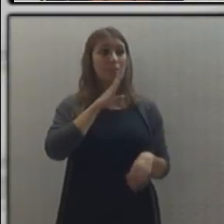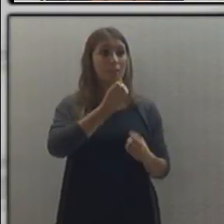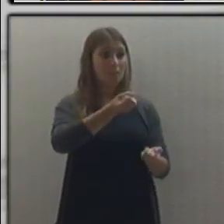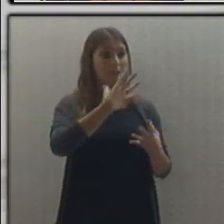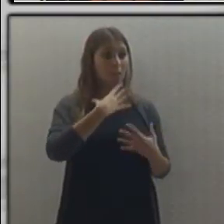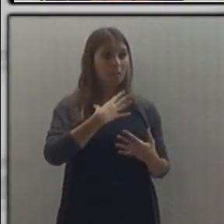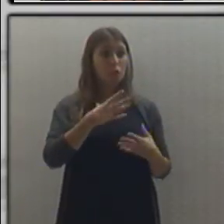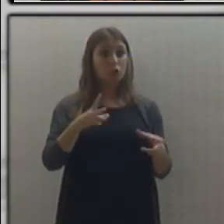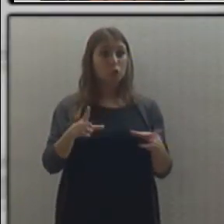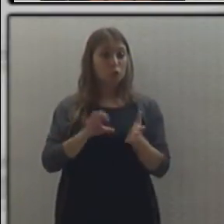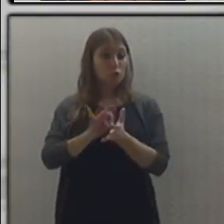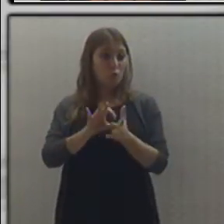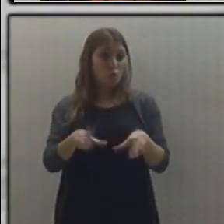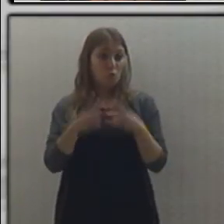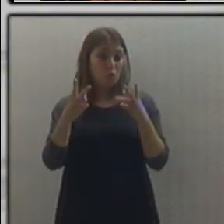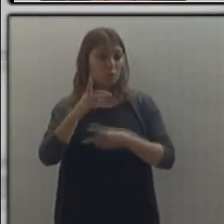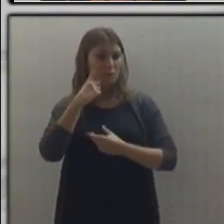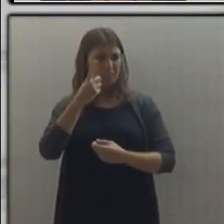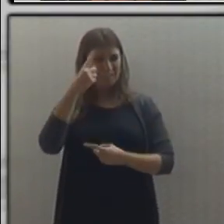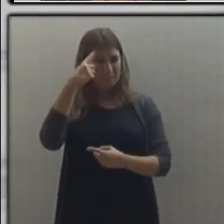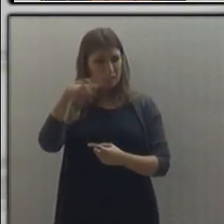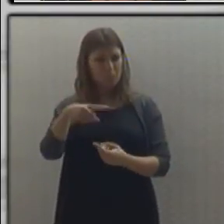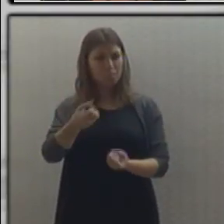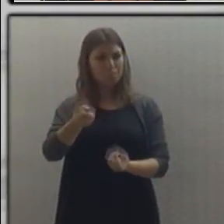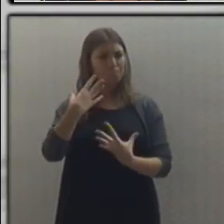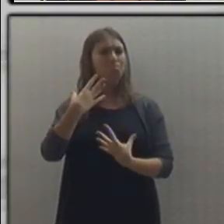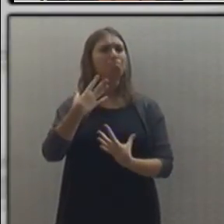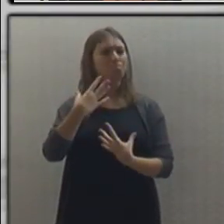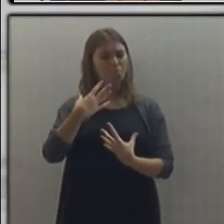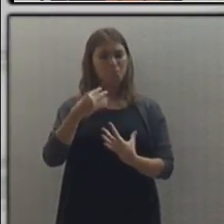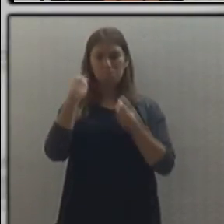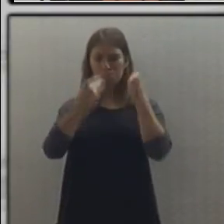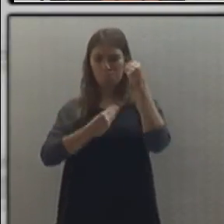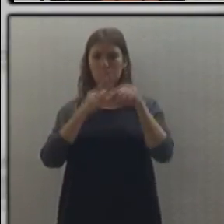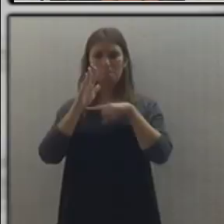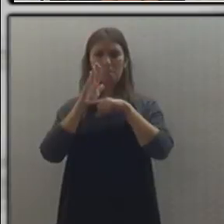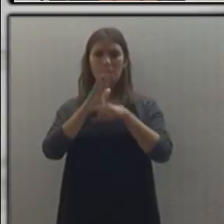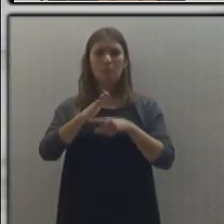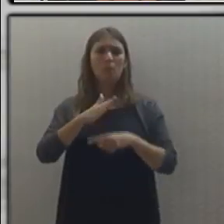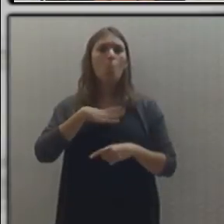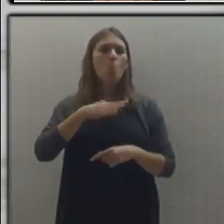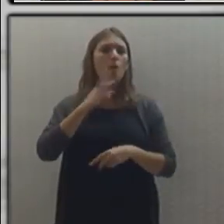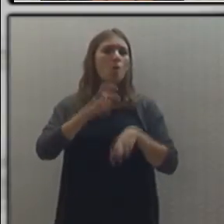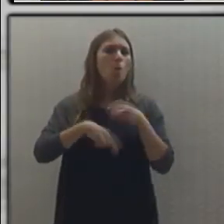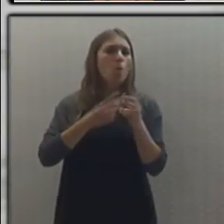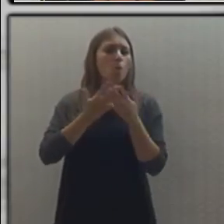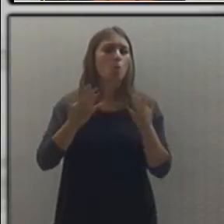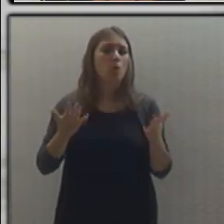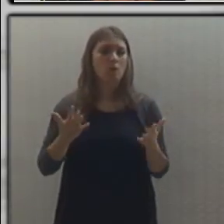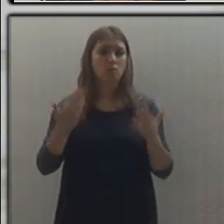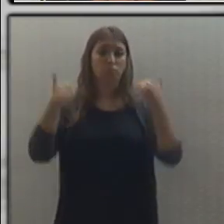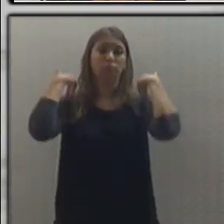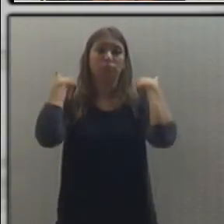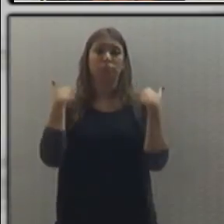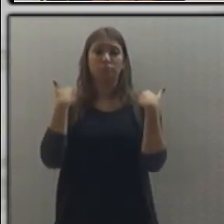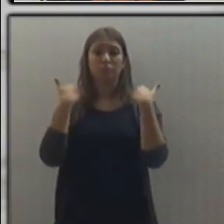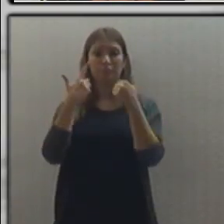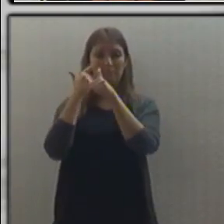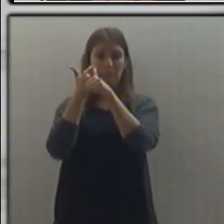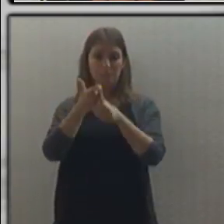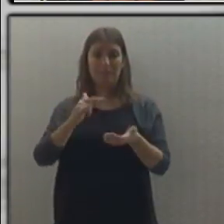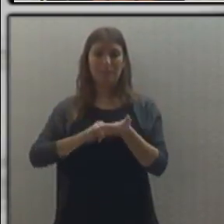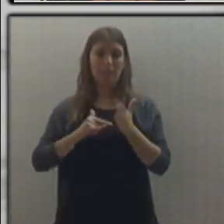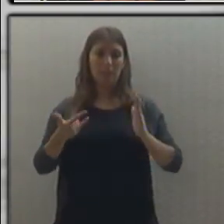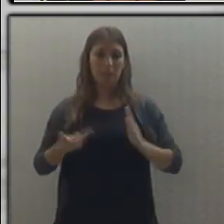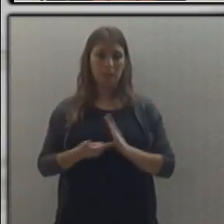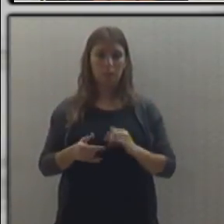el sociosanitario, valora y propone la obra a realizar y además es el responsable del seguimiento